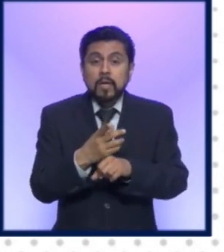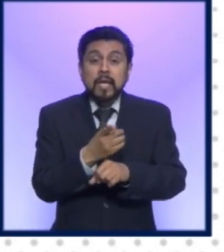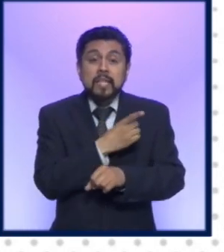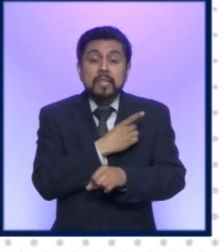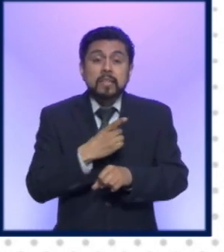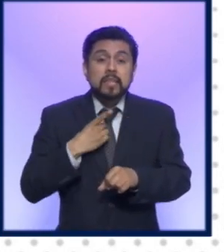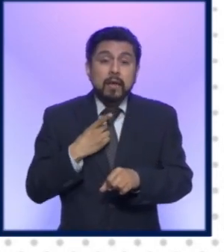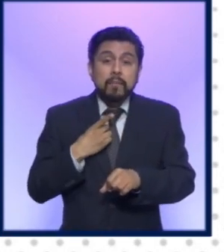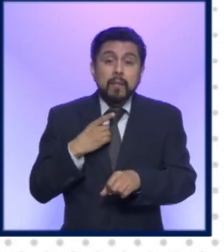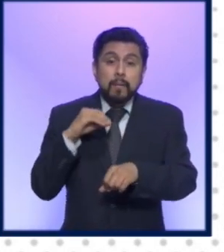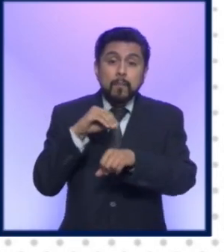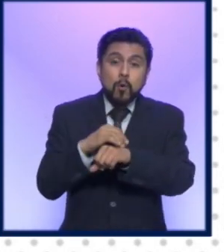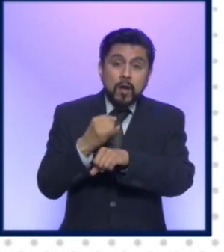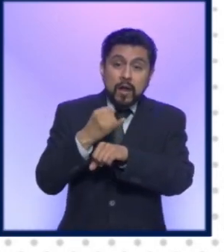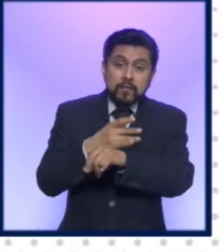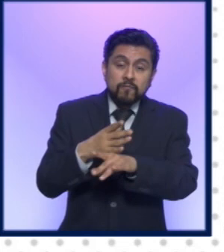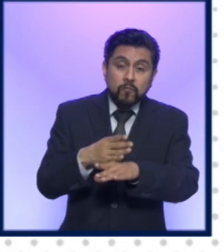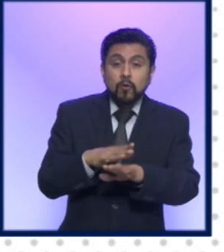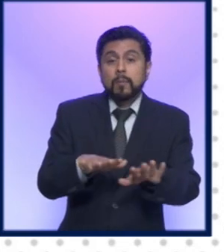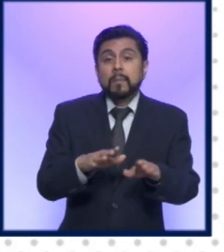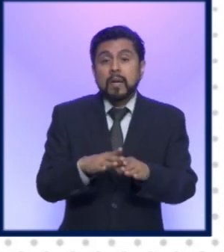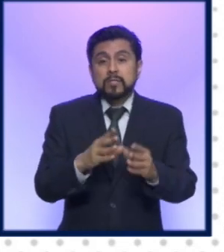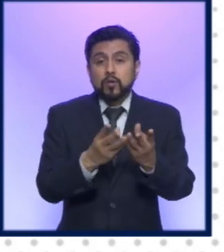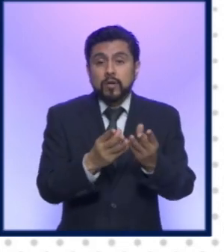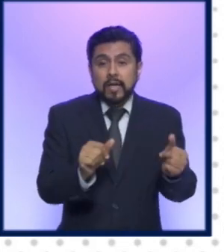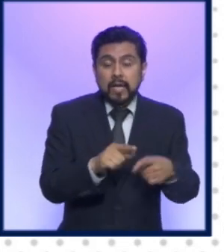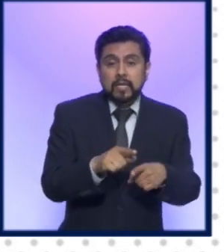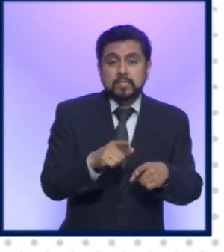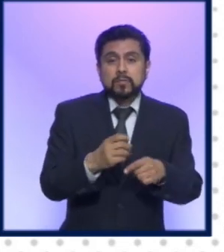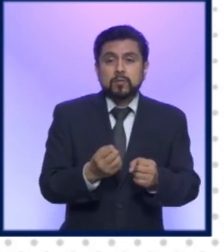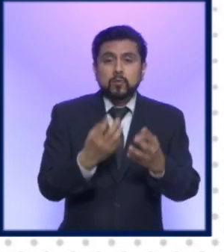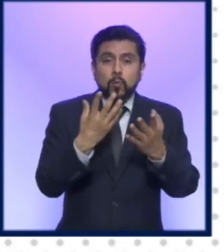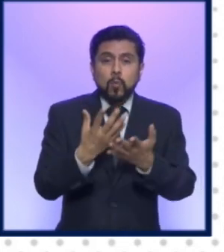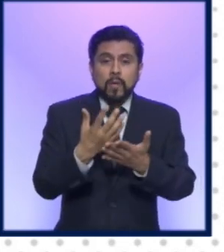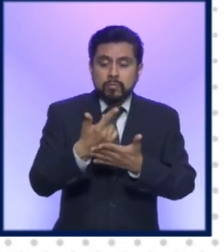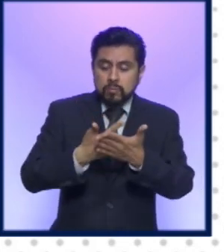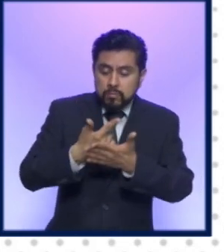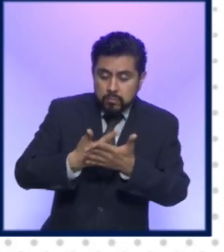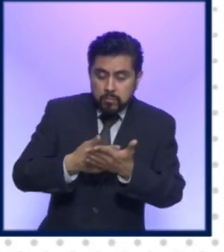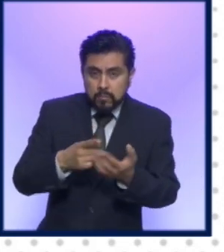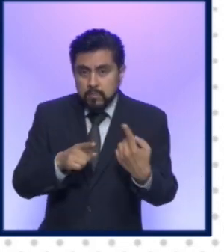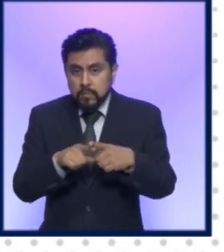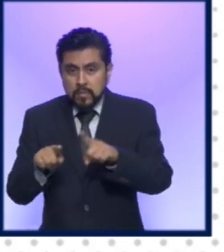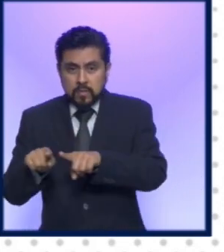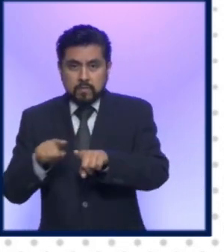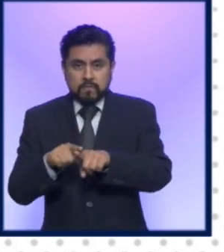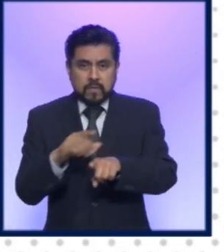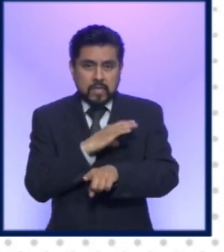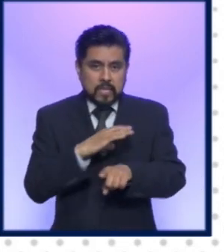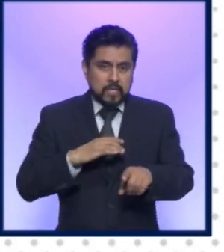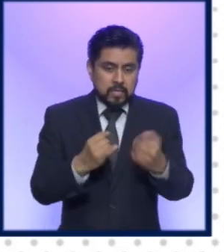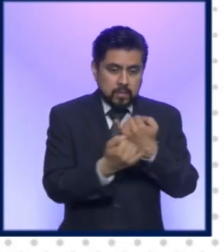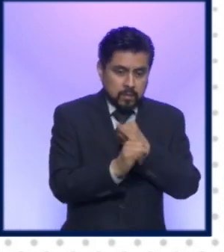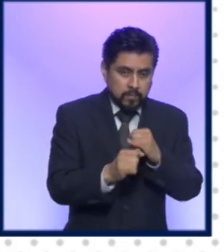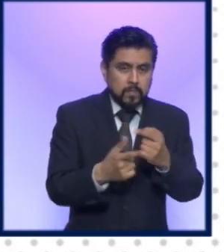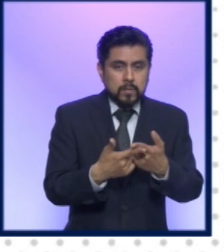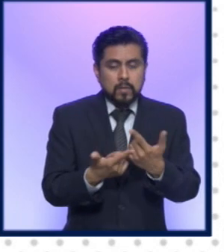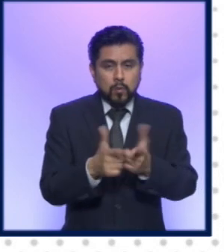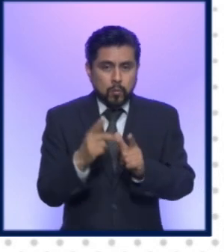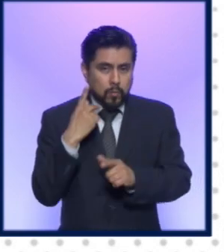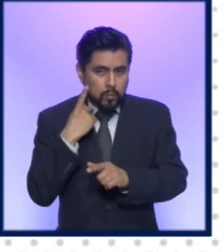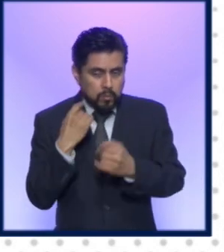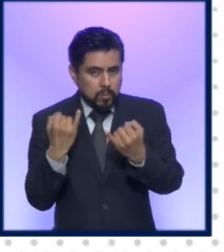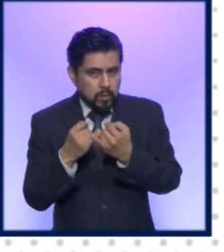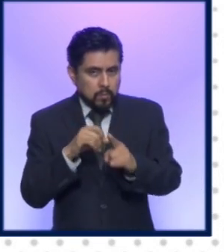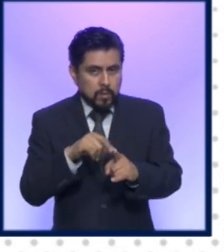informes de ingresos y gastos en el caso de las candidaturas ciudadanas independientes Perdón para efecto de